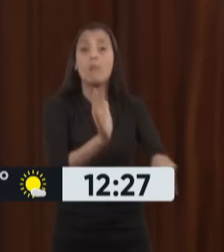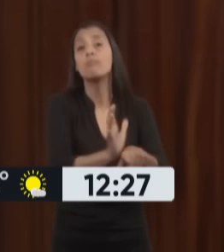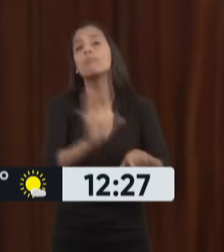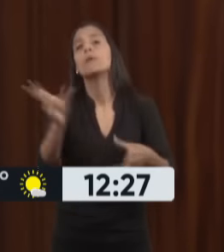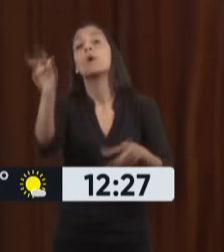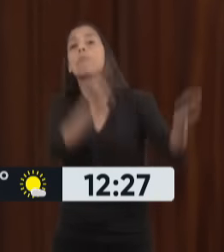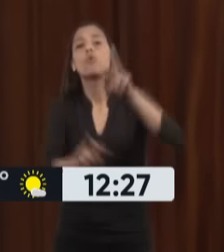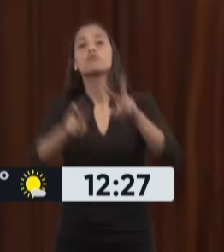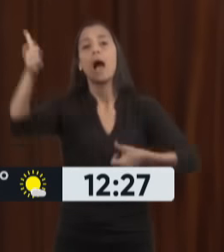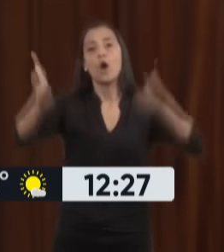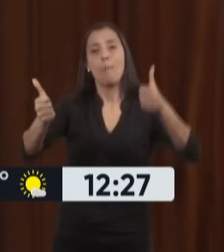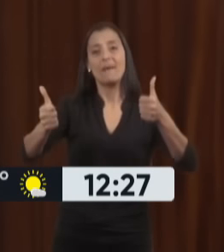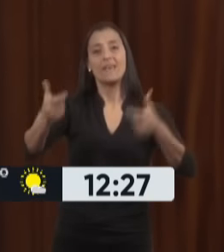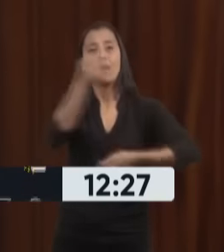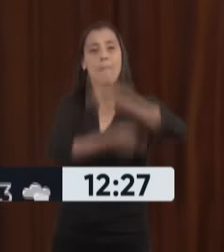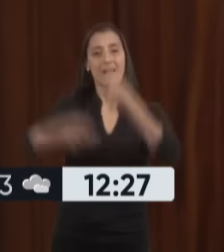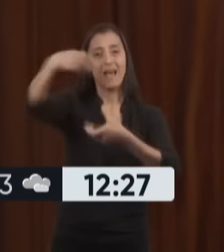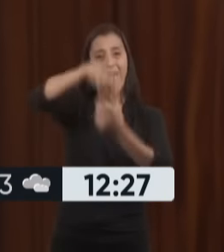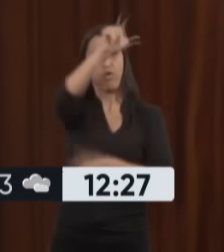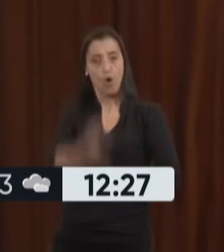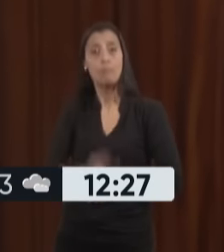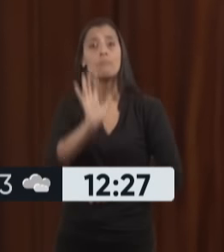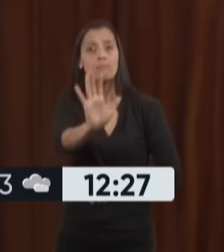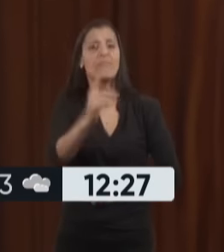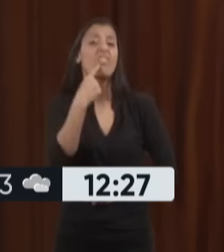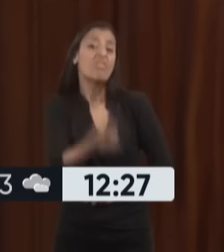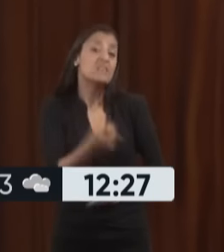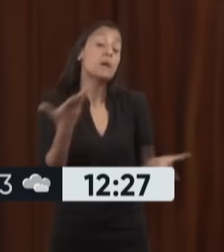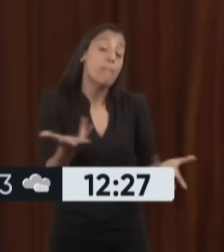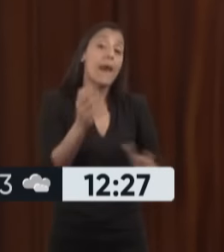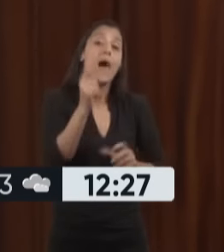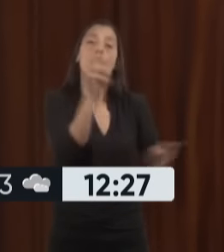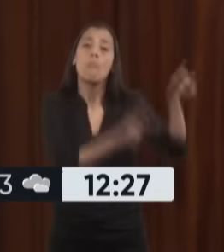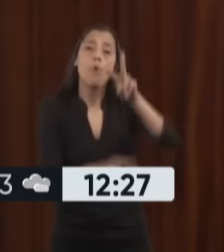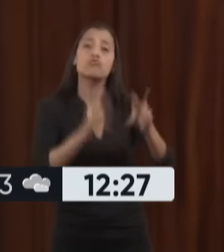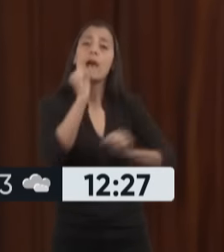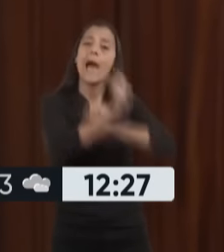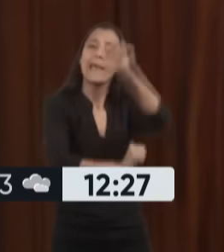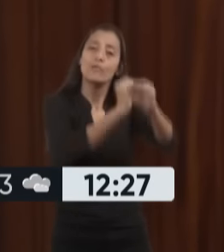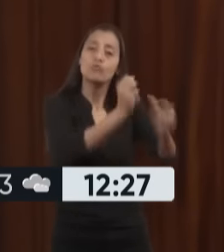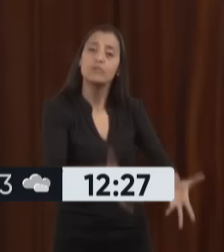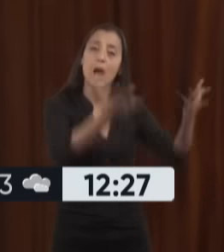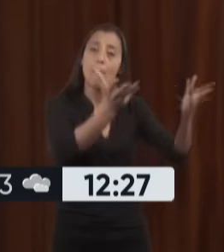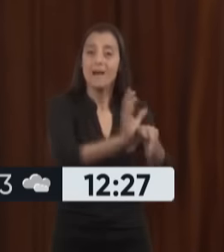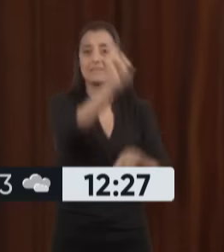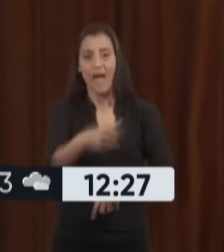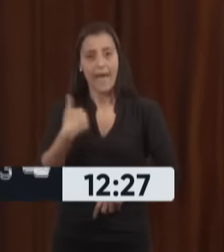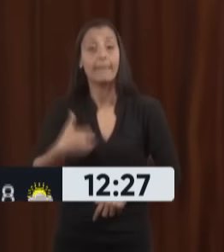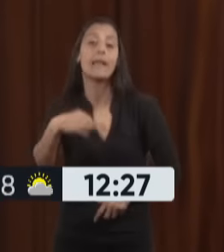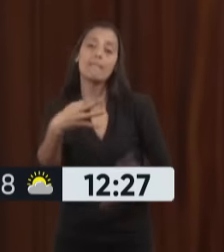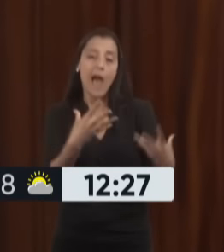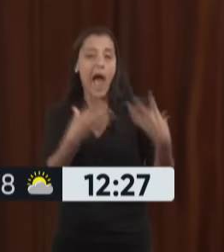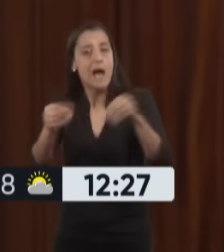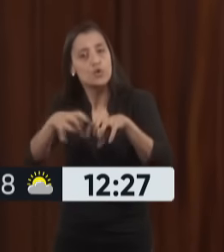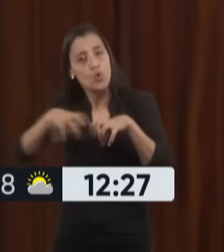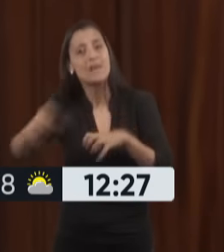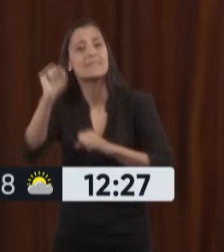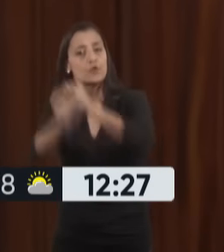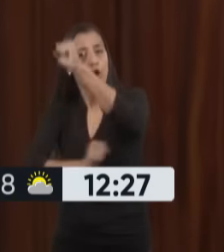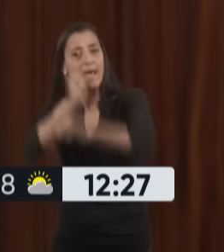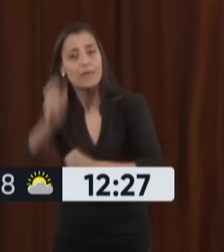mercado local. Dijeron que era para industrializar el país, que había que ayudar a los sectores industriales a competir con las